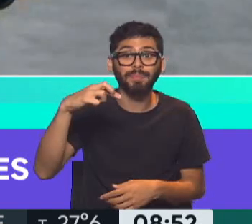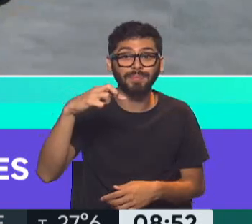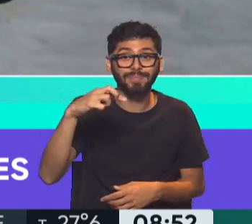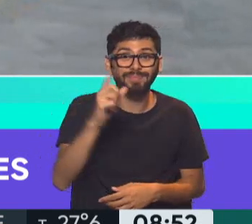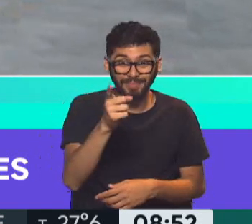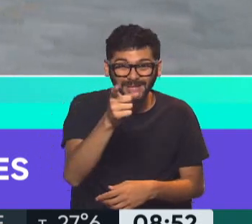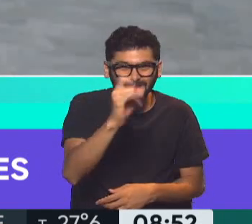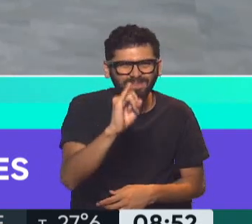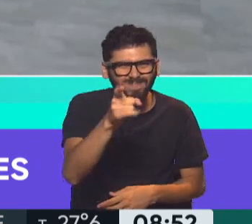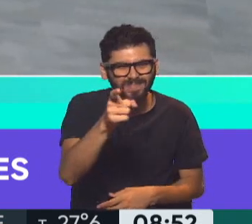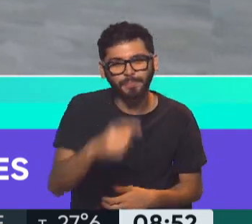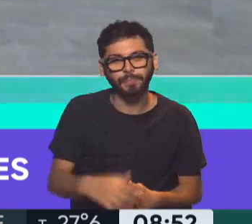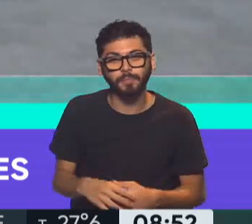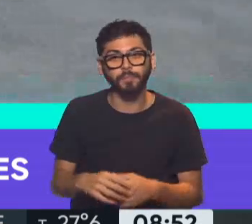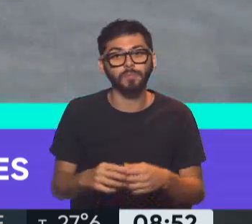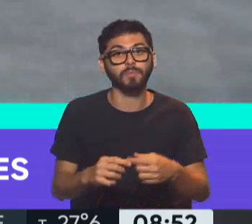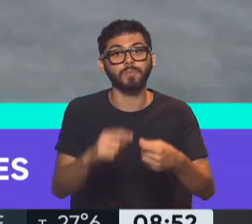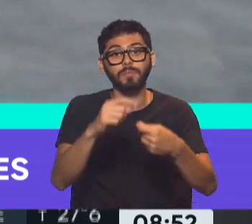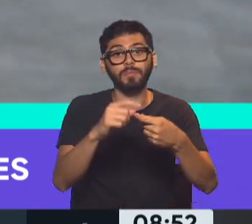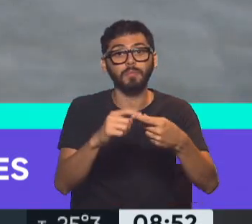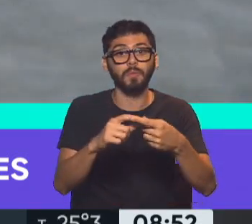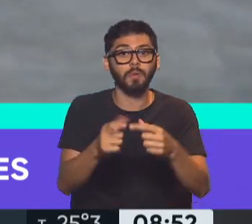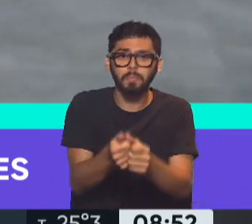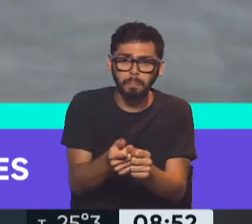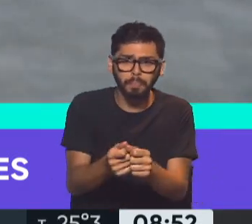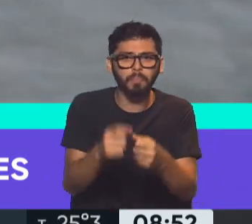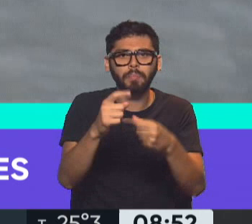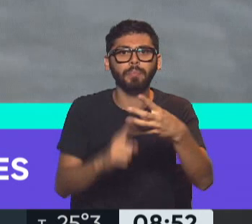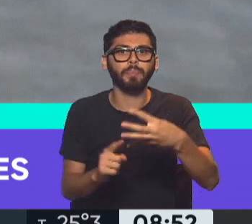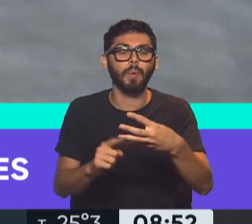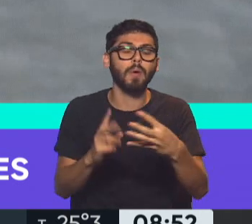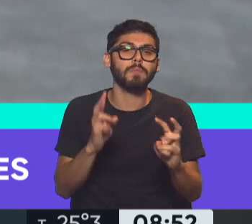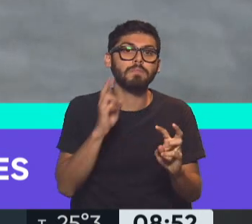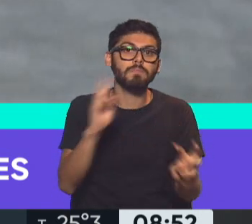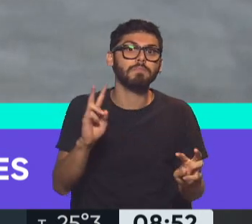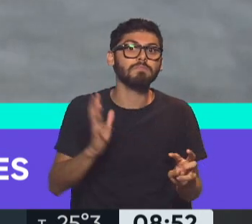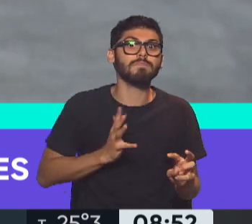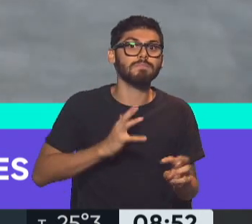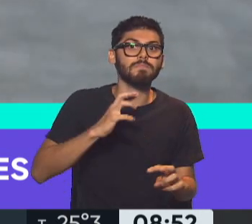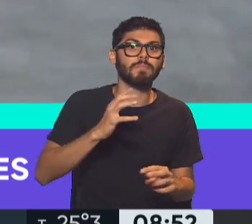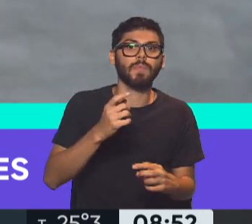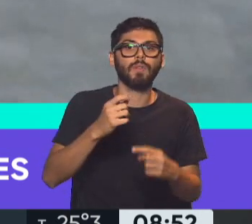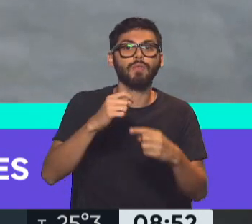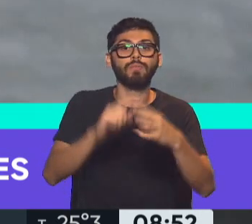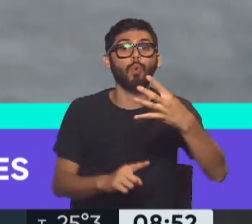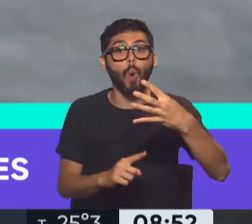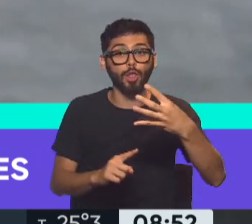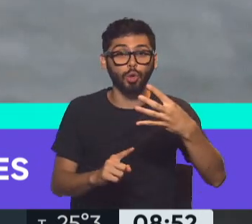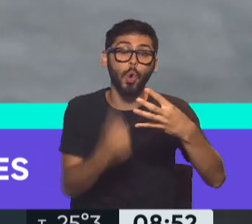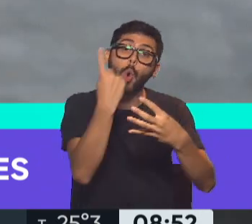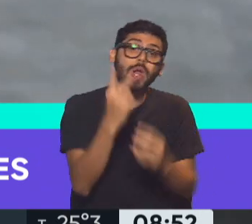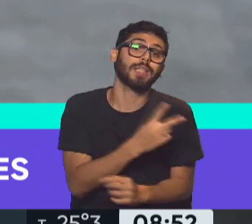referencia vos podés acceder conectas el botón antipánico que además tiene cuatro funciones no solamente para